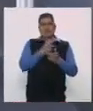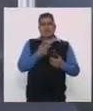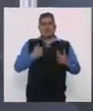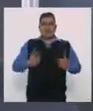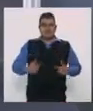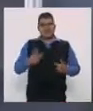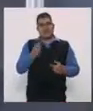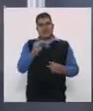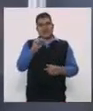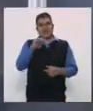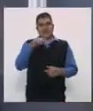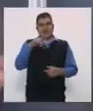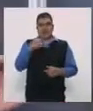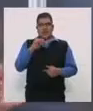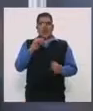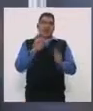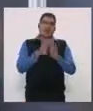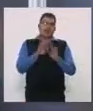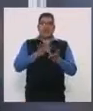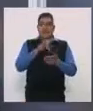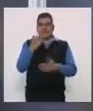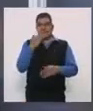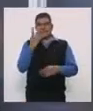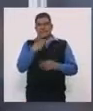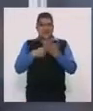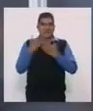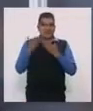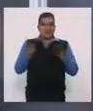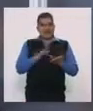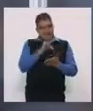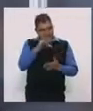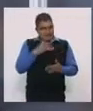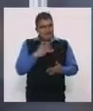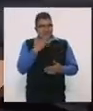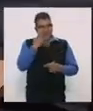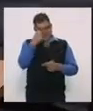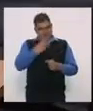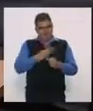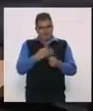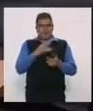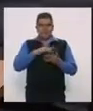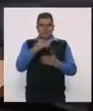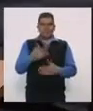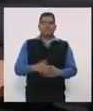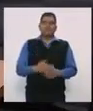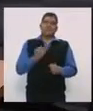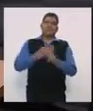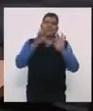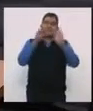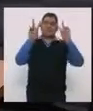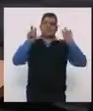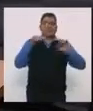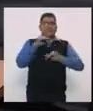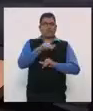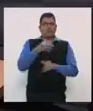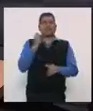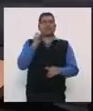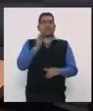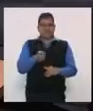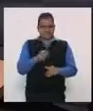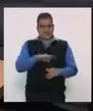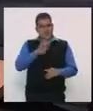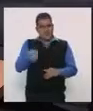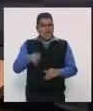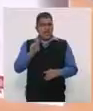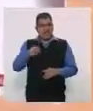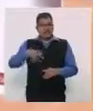Muy bienvenida, Gina, nuevamente, gracias. Muchísimas gracias, Soli, por la invitación. Y bueno, pues vamos a platicar sobre lo que es la muerte y nos